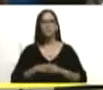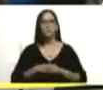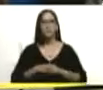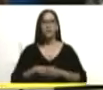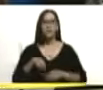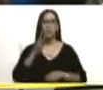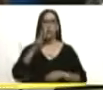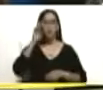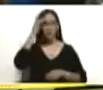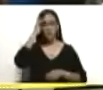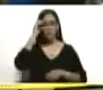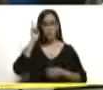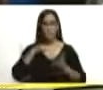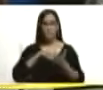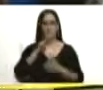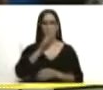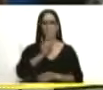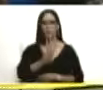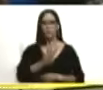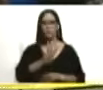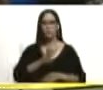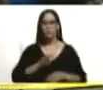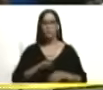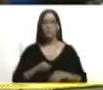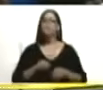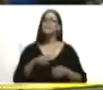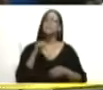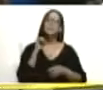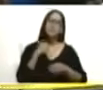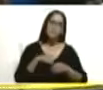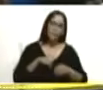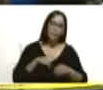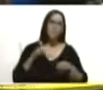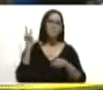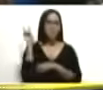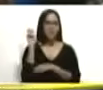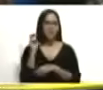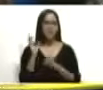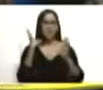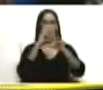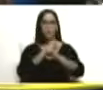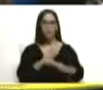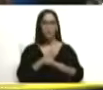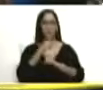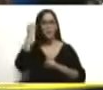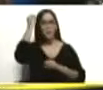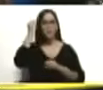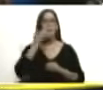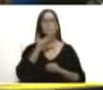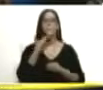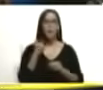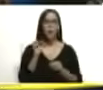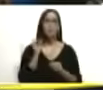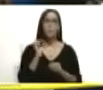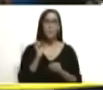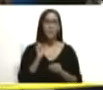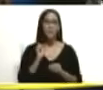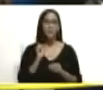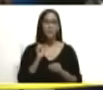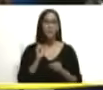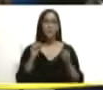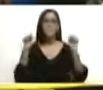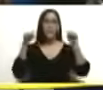2 de febrero de 2024, siendo viernes y en la noche, creo que es el mejor momento para